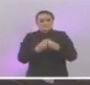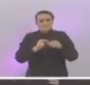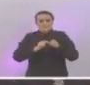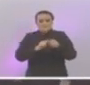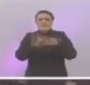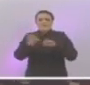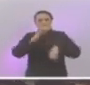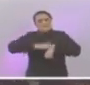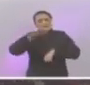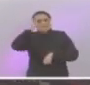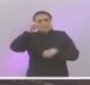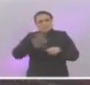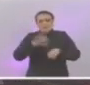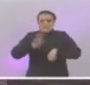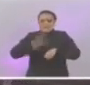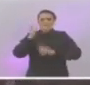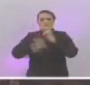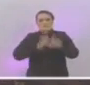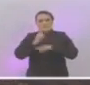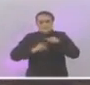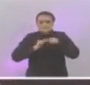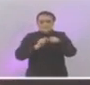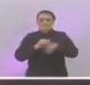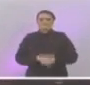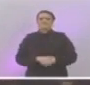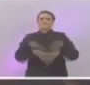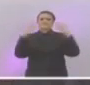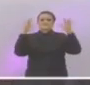por más cultura y más deporte.